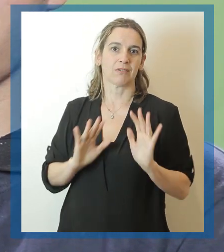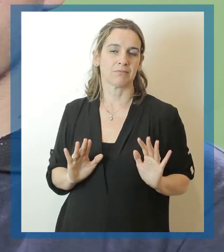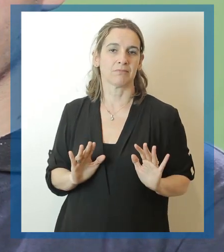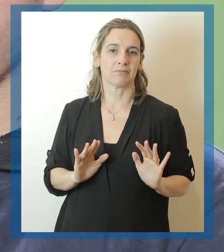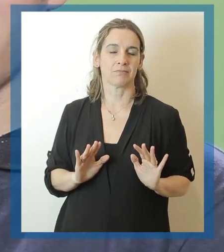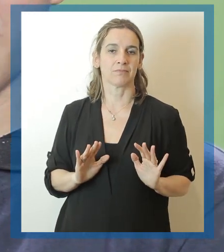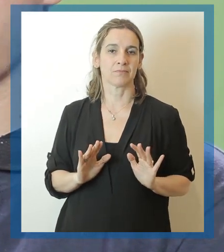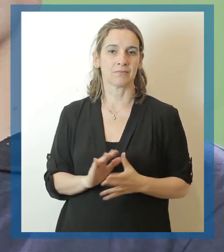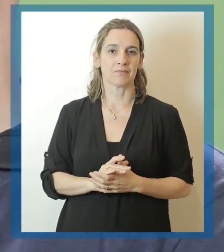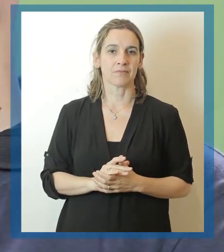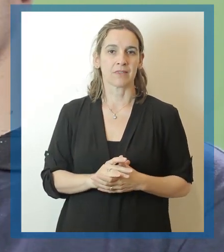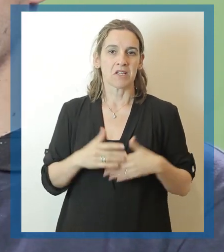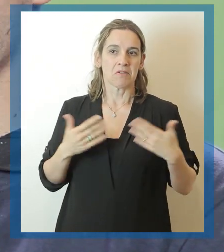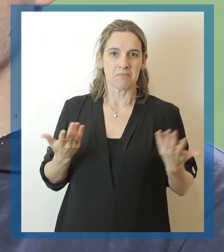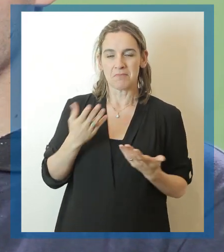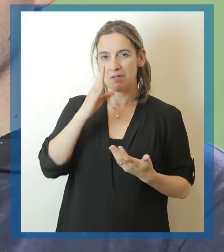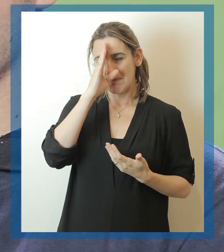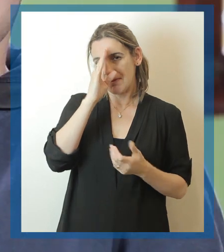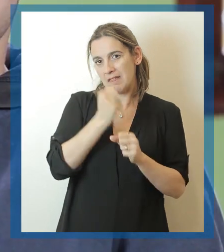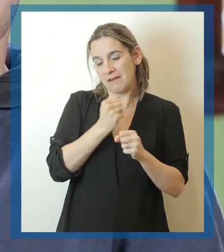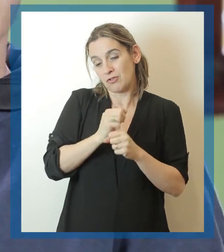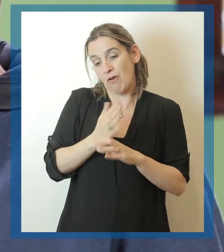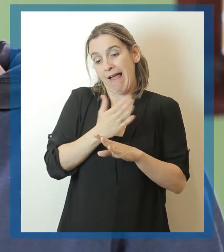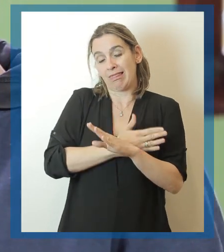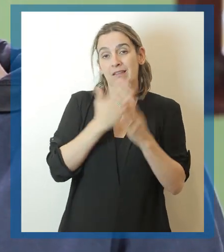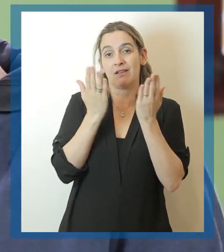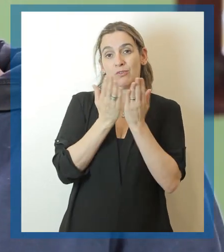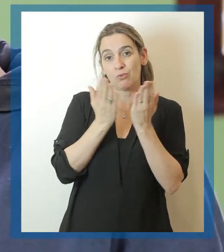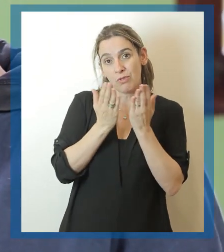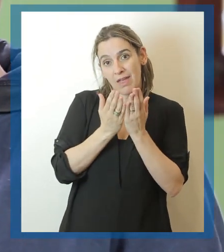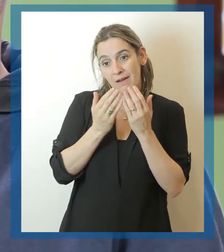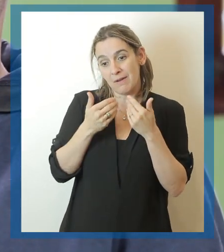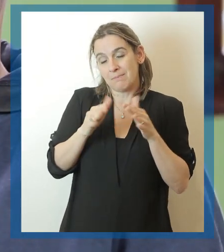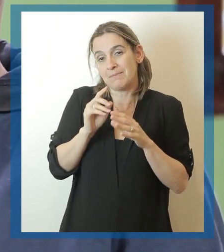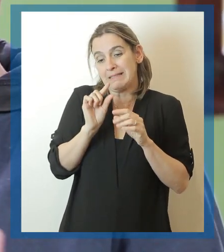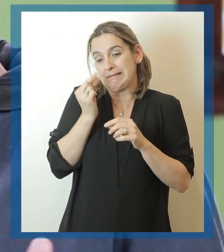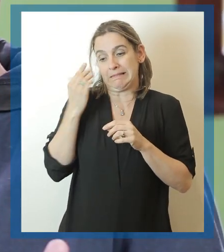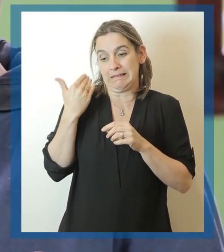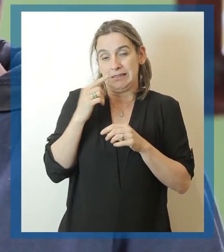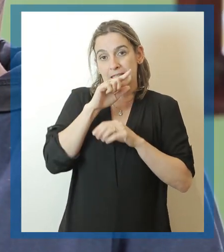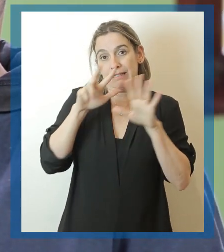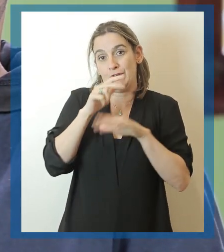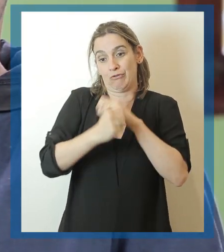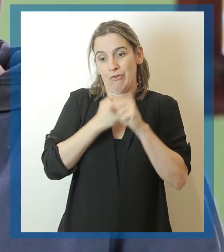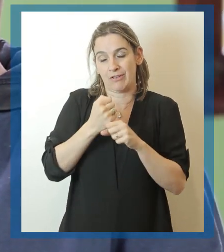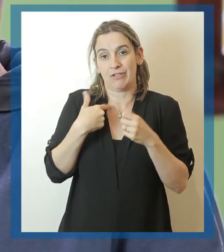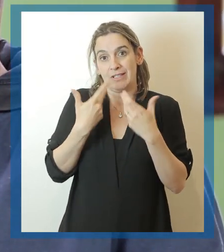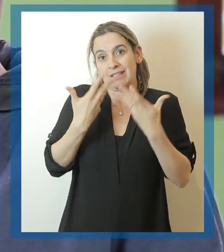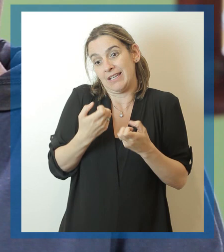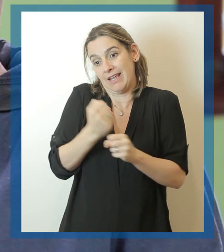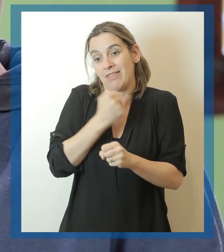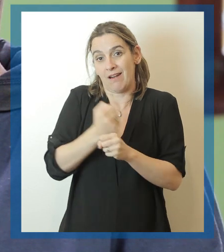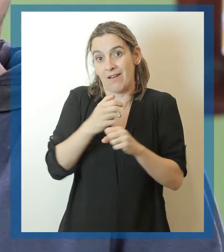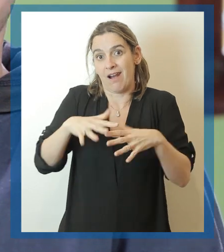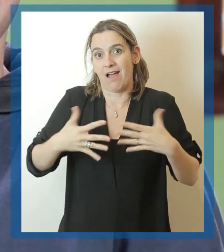eso y tal, fui a anotar. Y buscaba aprender a trabajar porque yo estudiaba y recién había cumplido